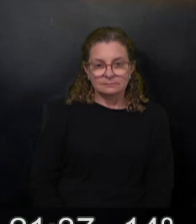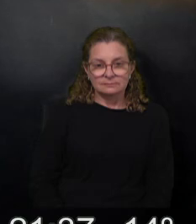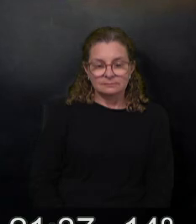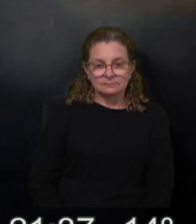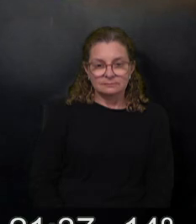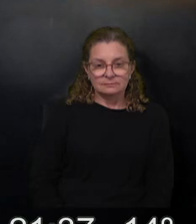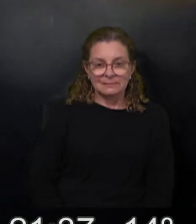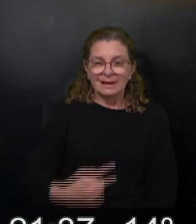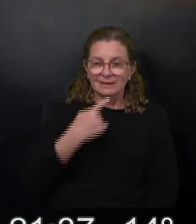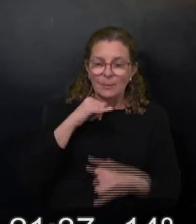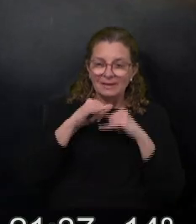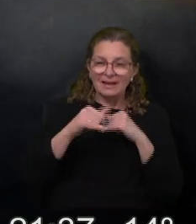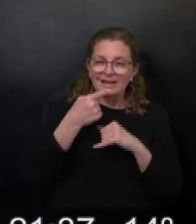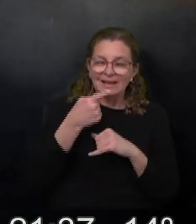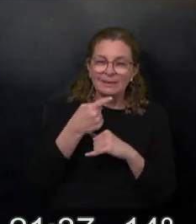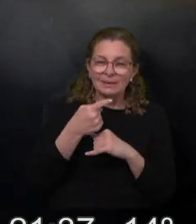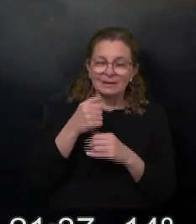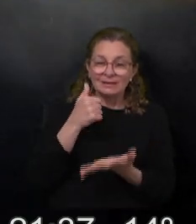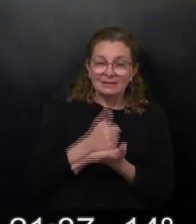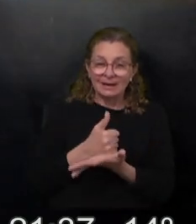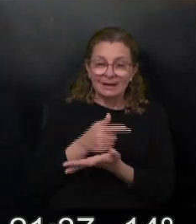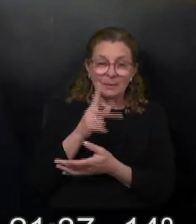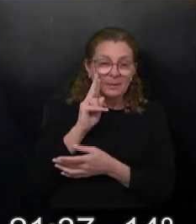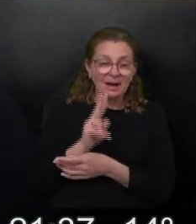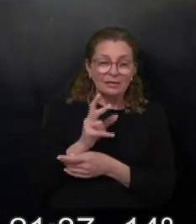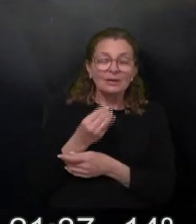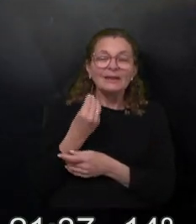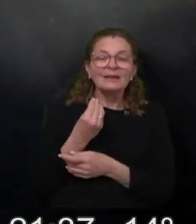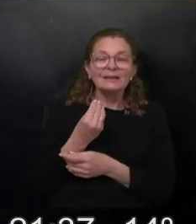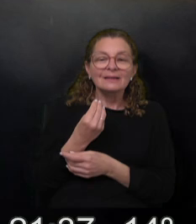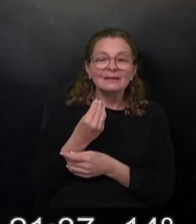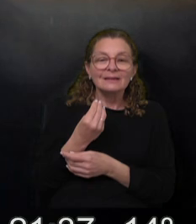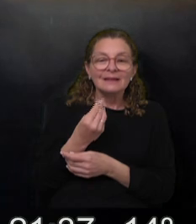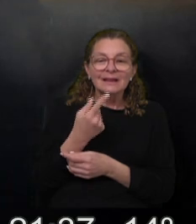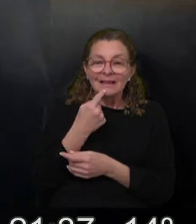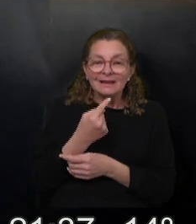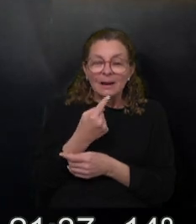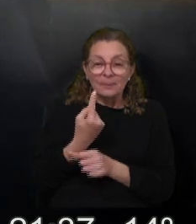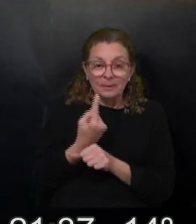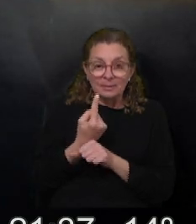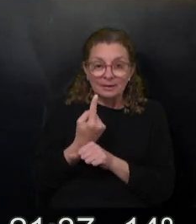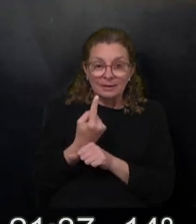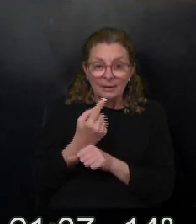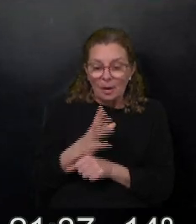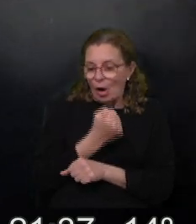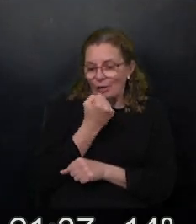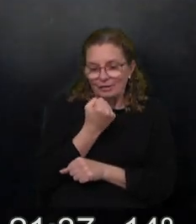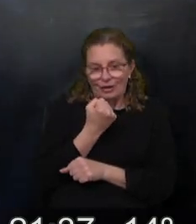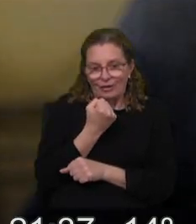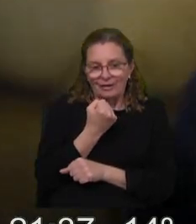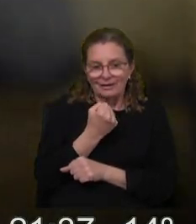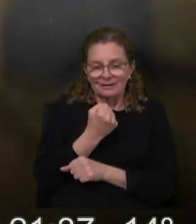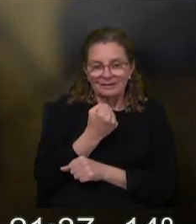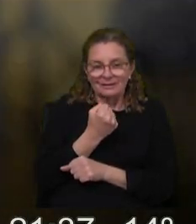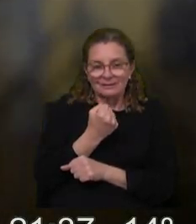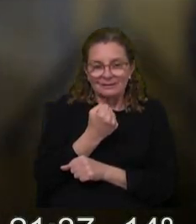Que darle un mensaje a Mariana, que va a estar seguramente ahí mirándote, ¿qué le dirías? Primero, que te conquistó. Sí, sí, sí. Él